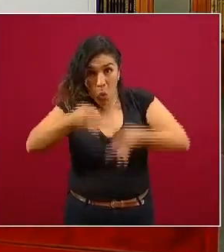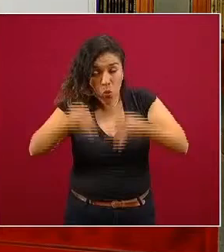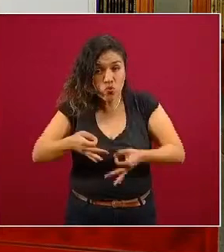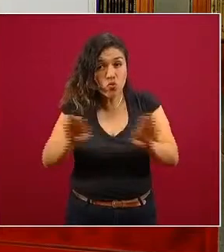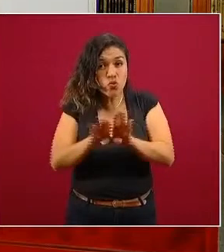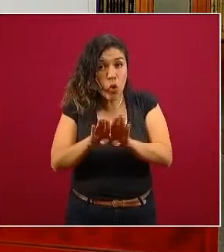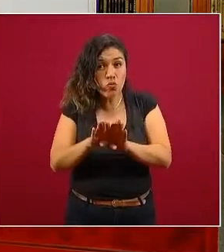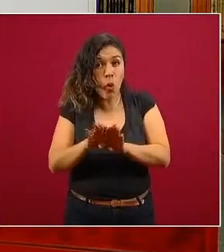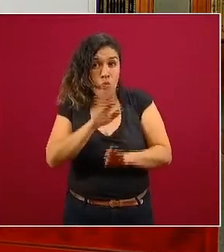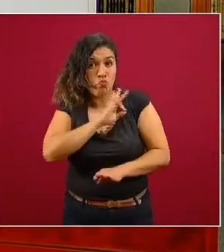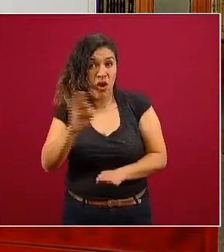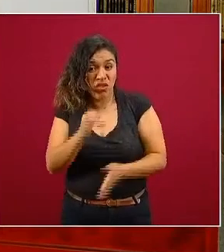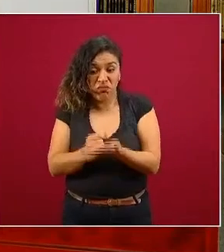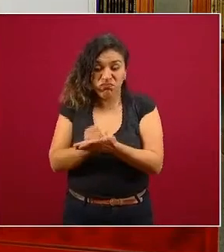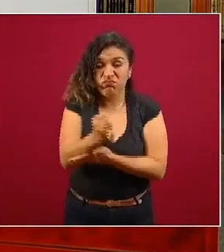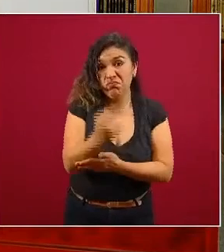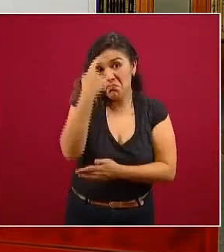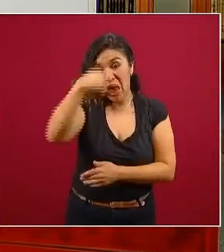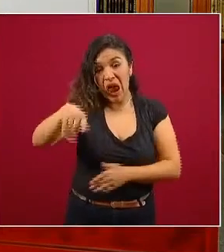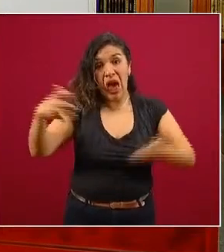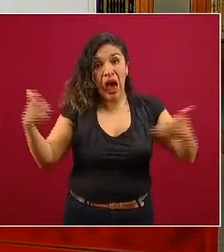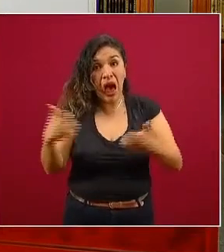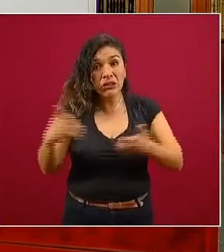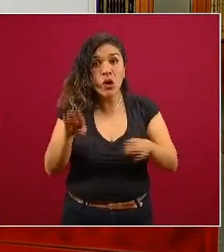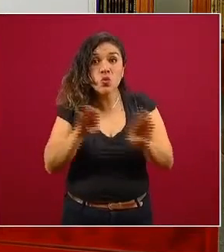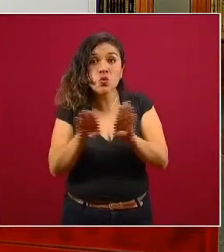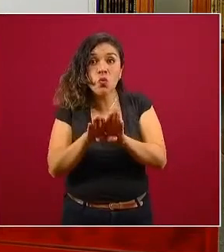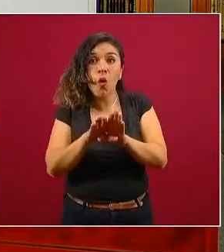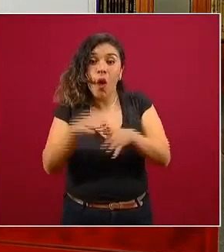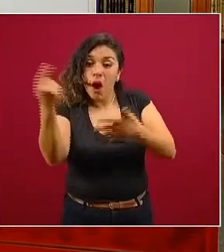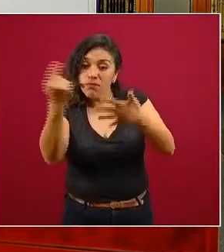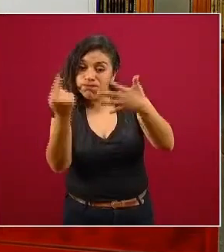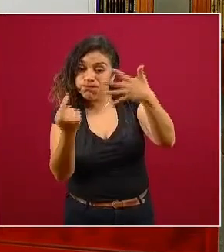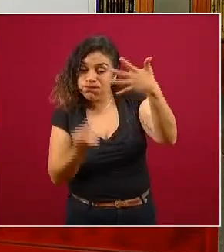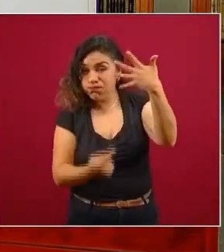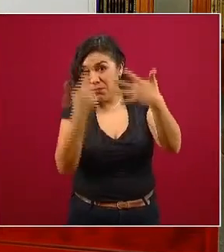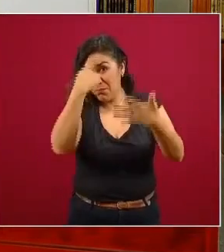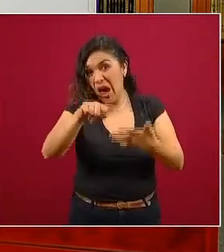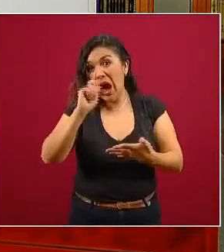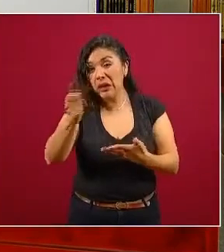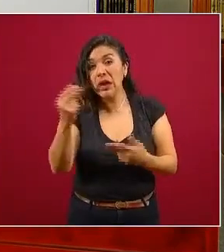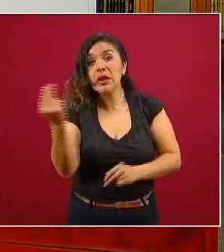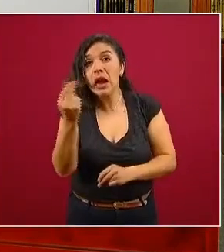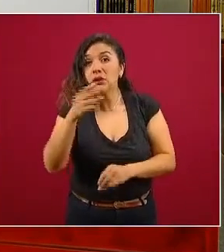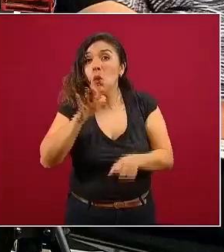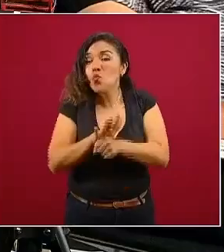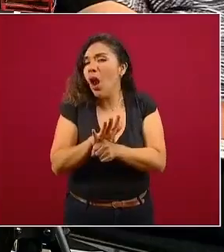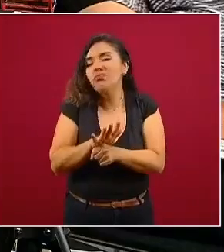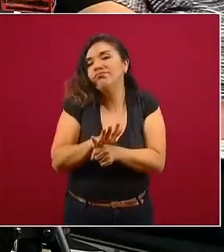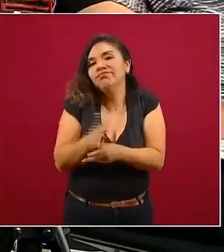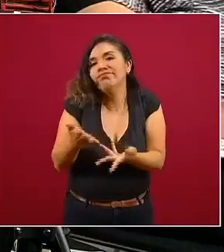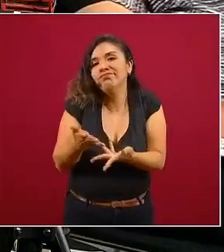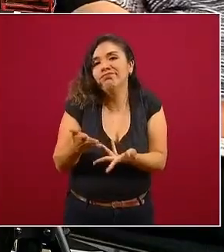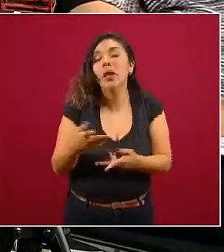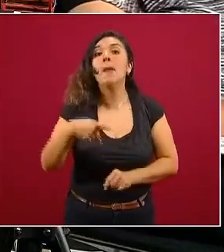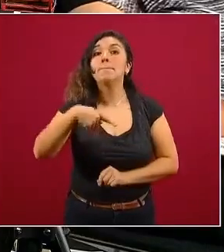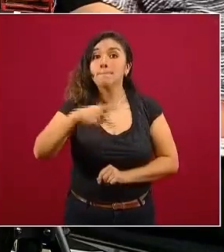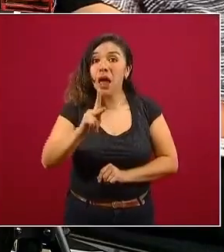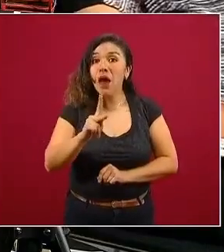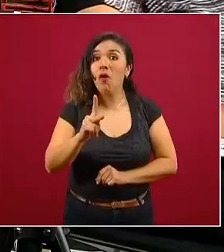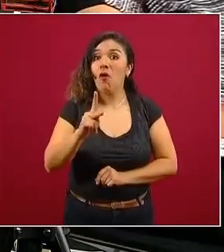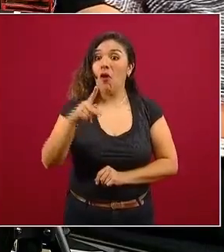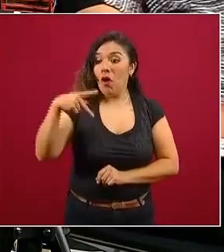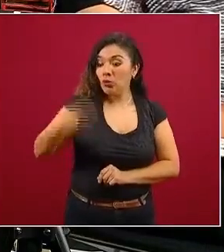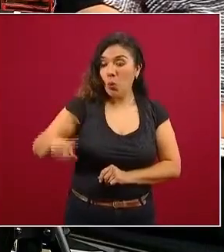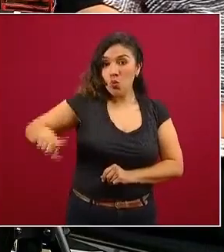ni facultades legales para definir todo el resto de lo que se necesita. Pero, obviamente, al